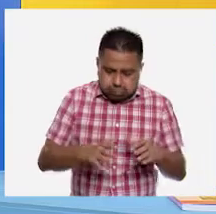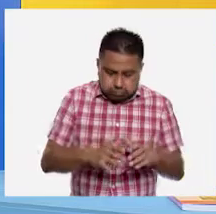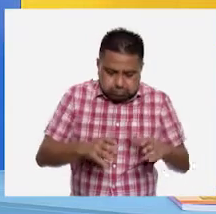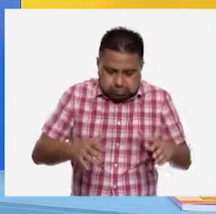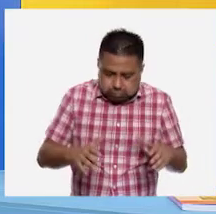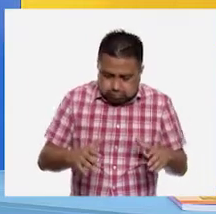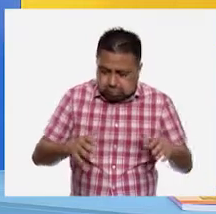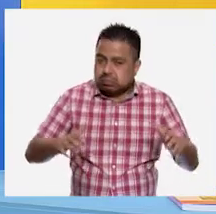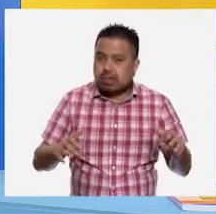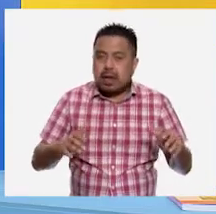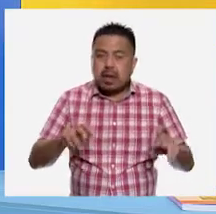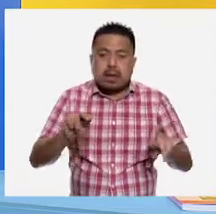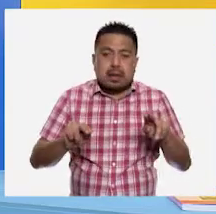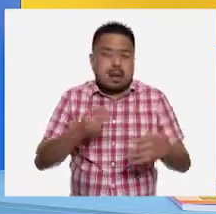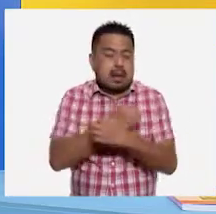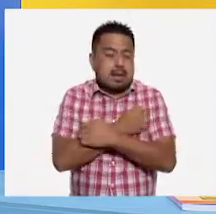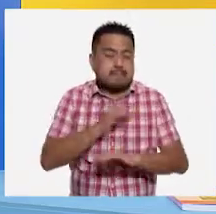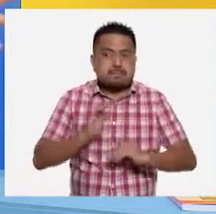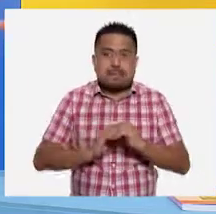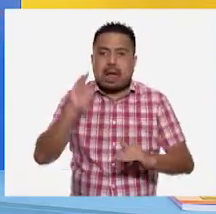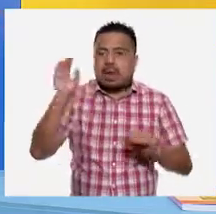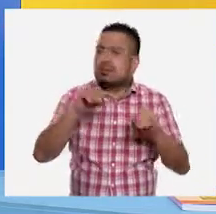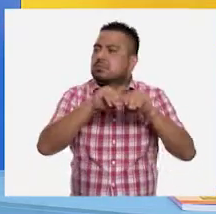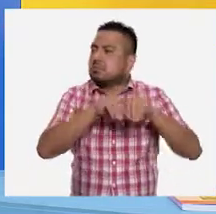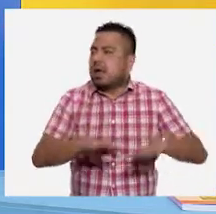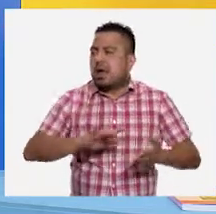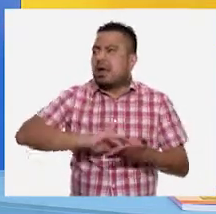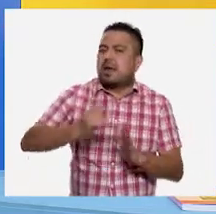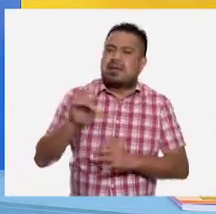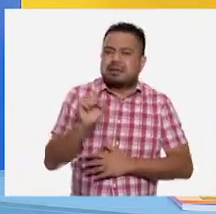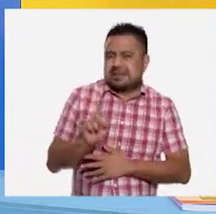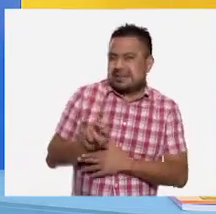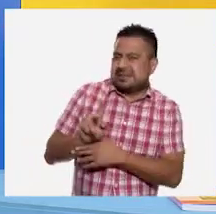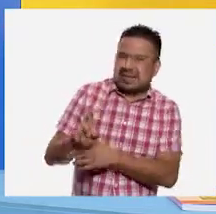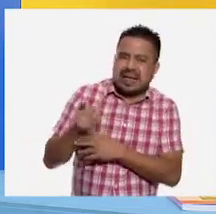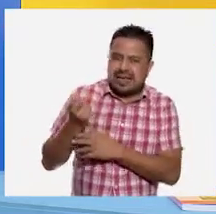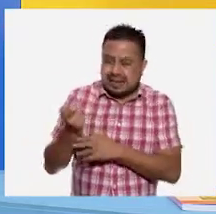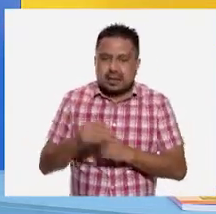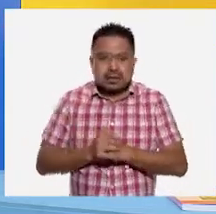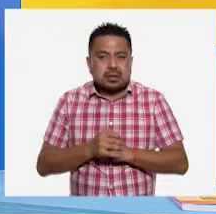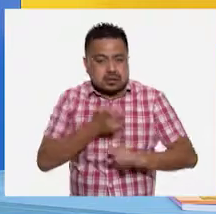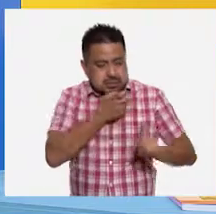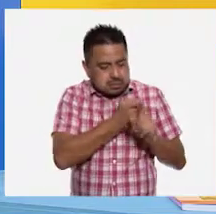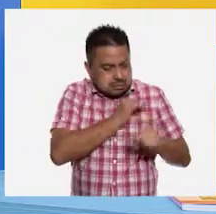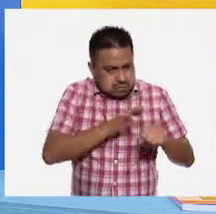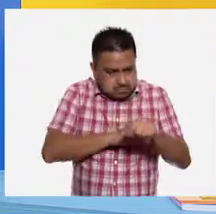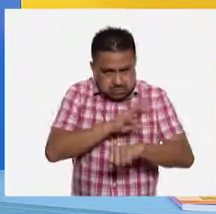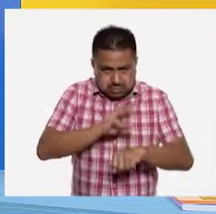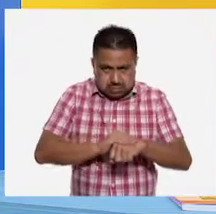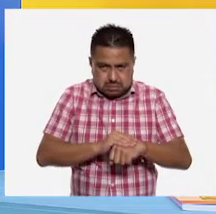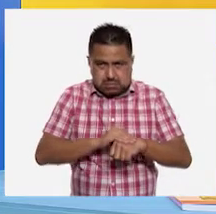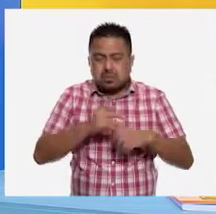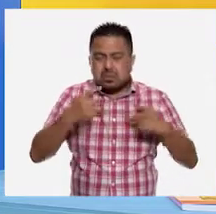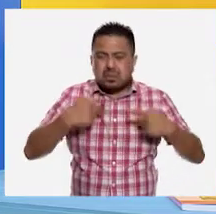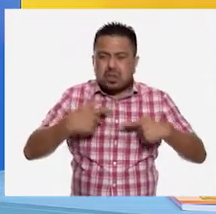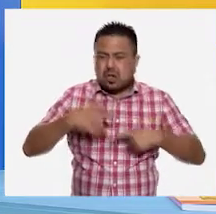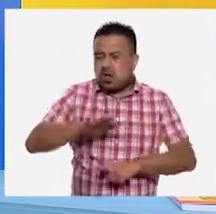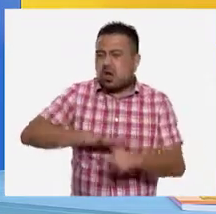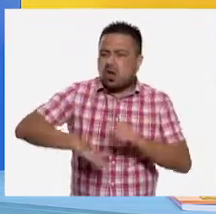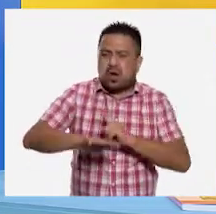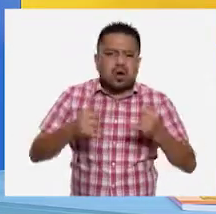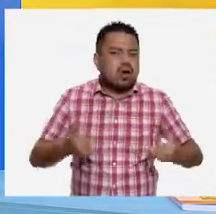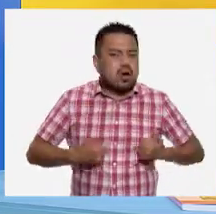tenía un mayor nivel educativo gracias a la expansión del sistema de educación pública. Y esto permitía que sobre todo las personas